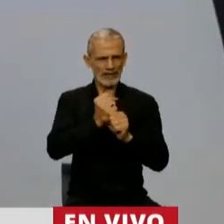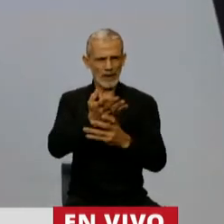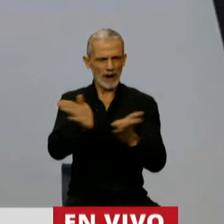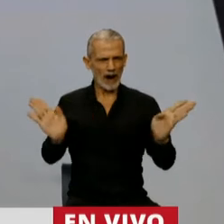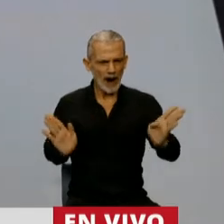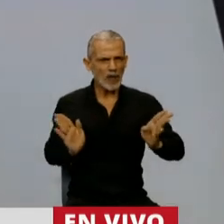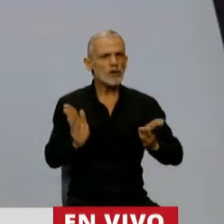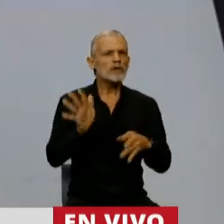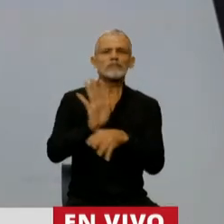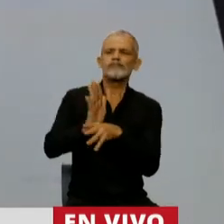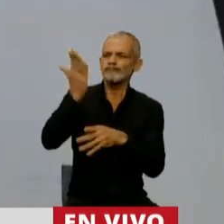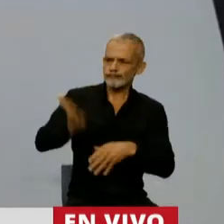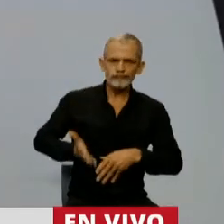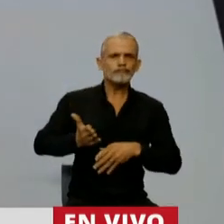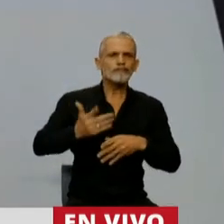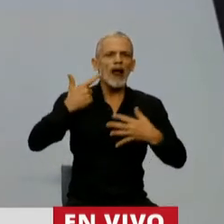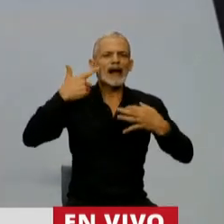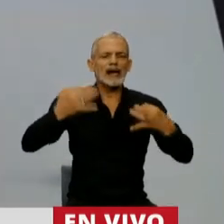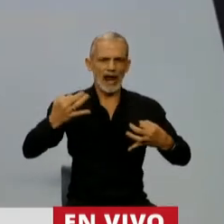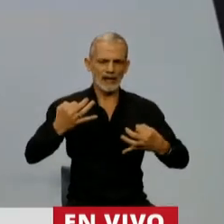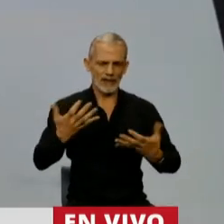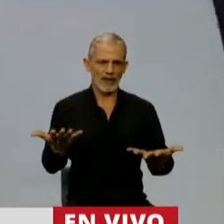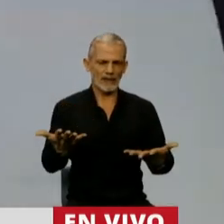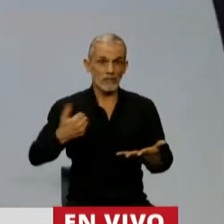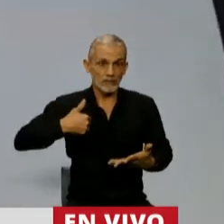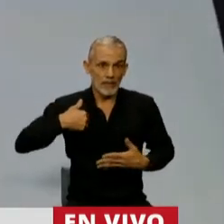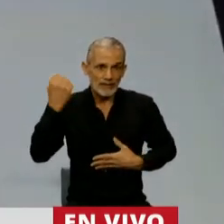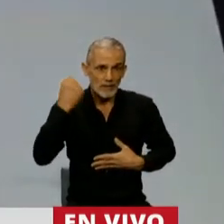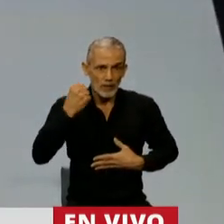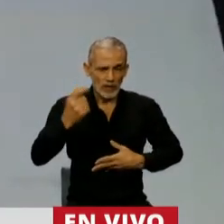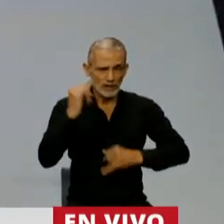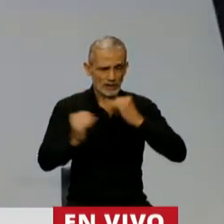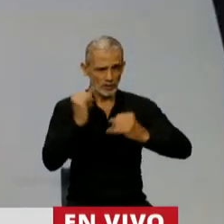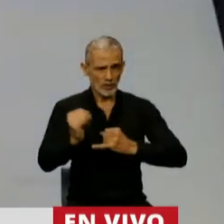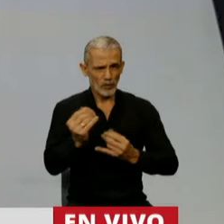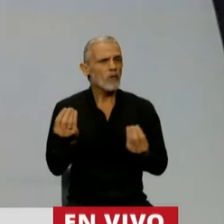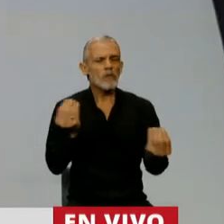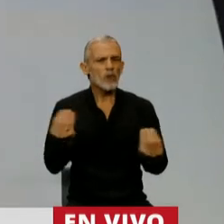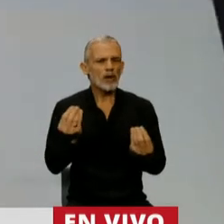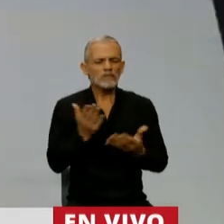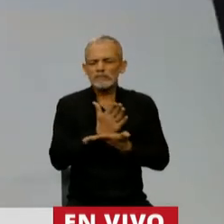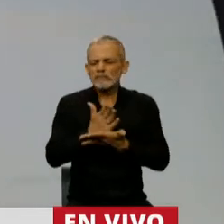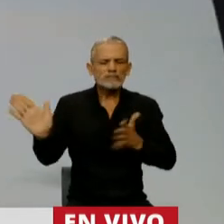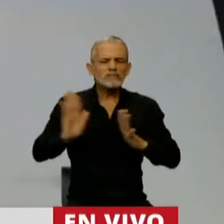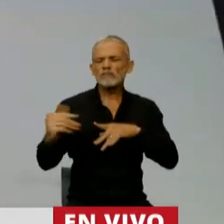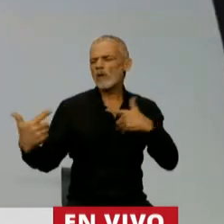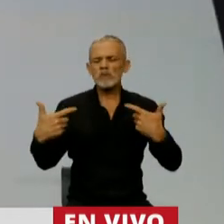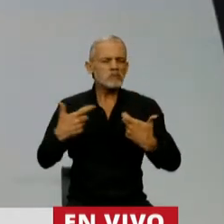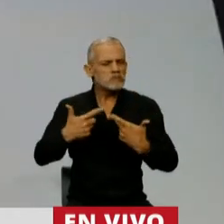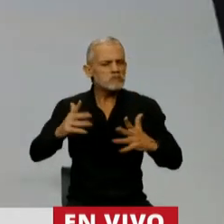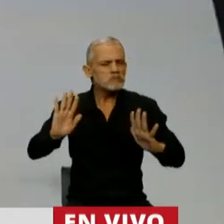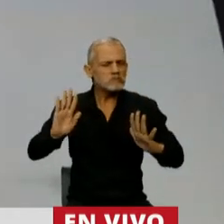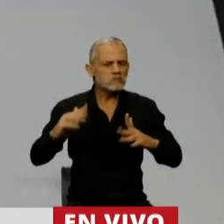significa una realidad efectiva. Y esto para mí es importante remarcarlo, porque más allá de muchas peleas